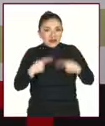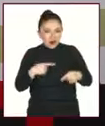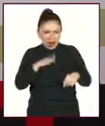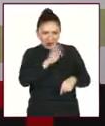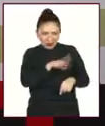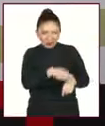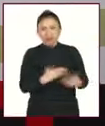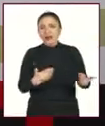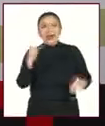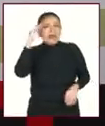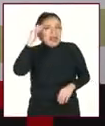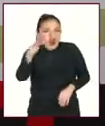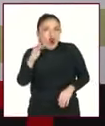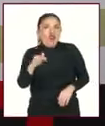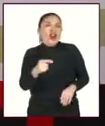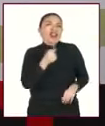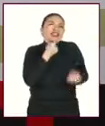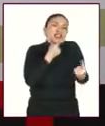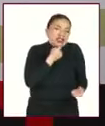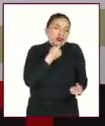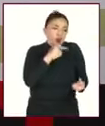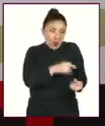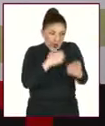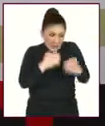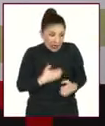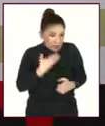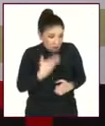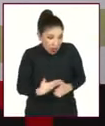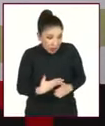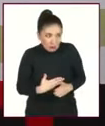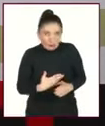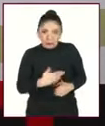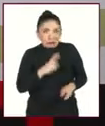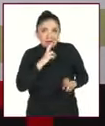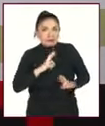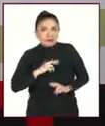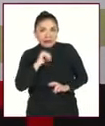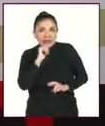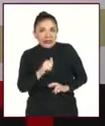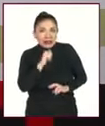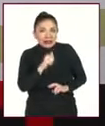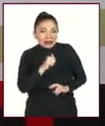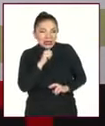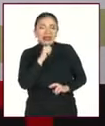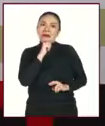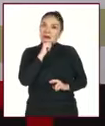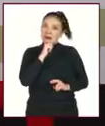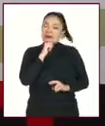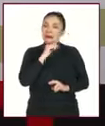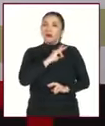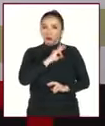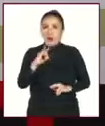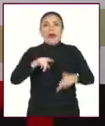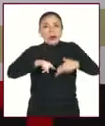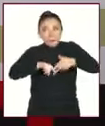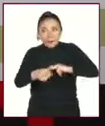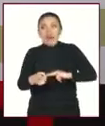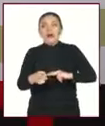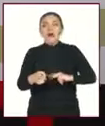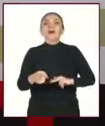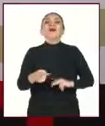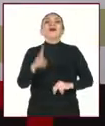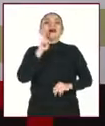niño, ¿estás bien? Si no tenemos respuesta, entonces ahí ya podemos iniciar valorando